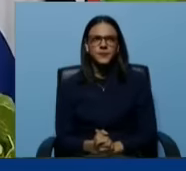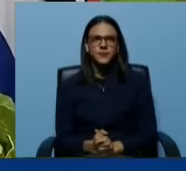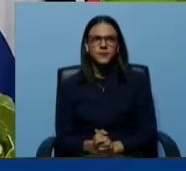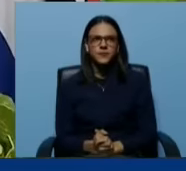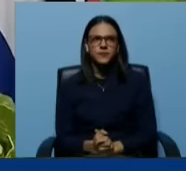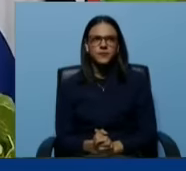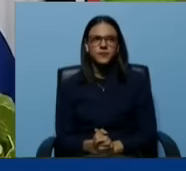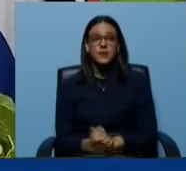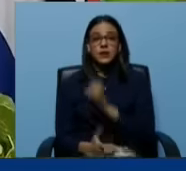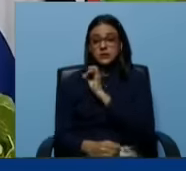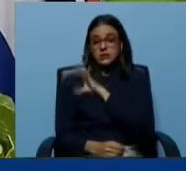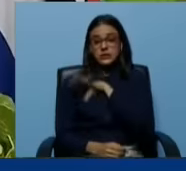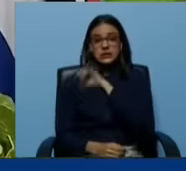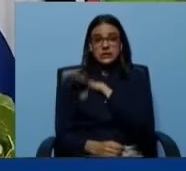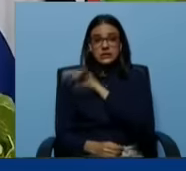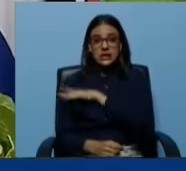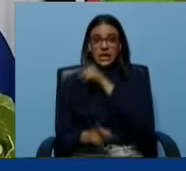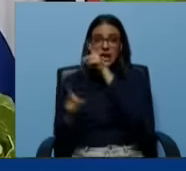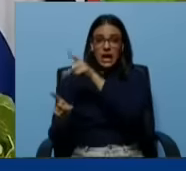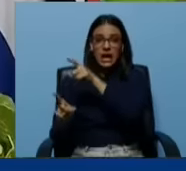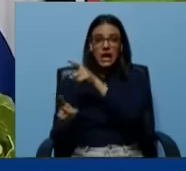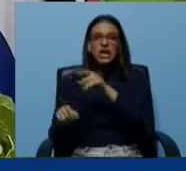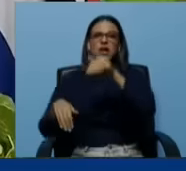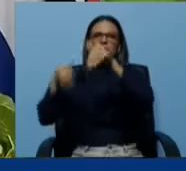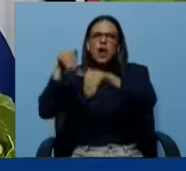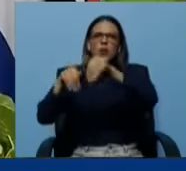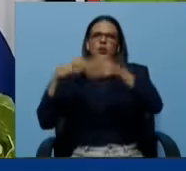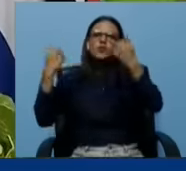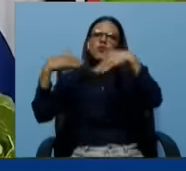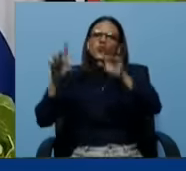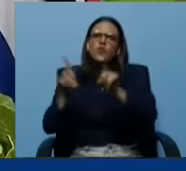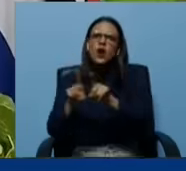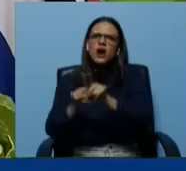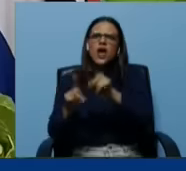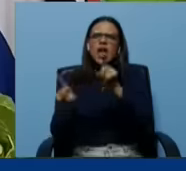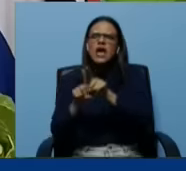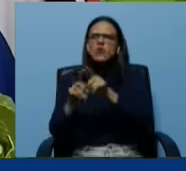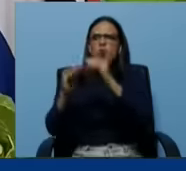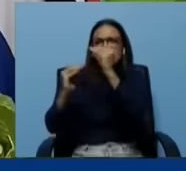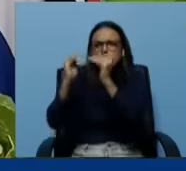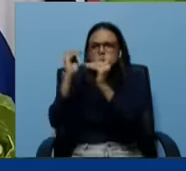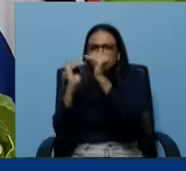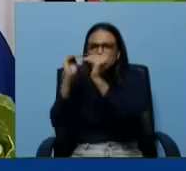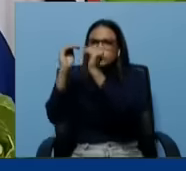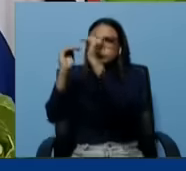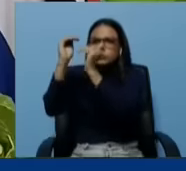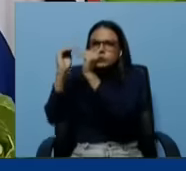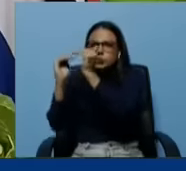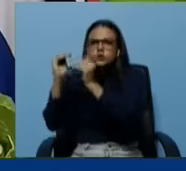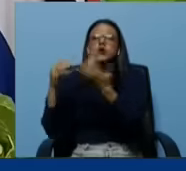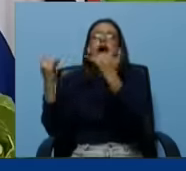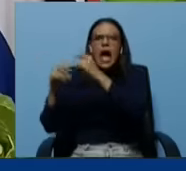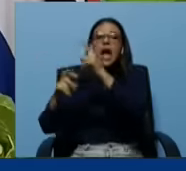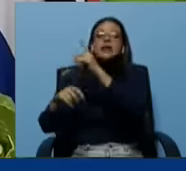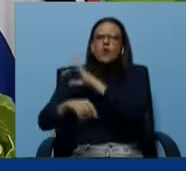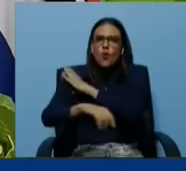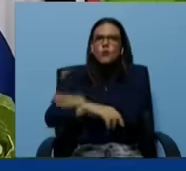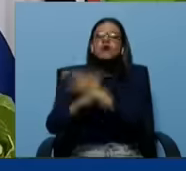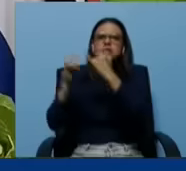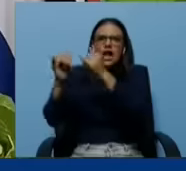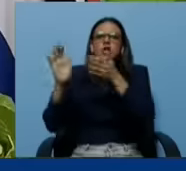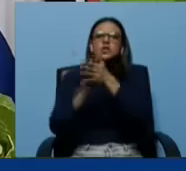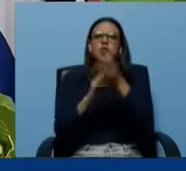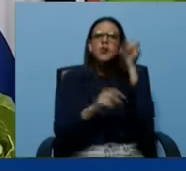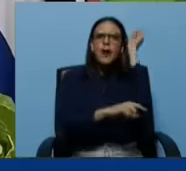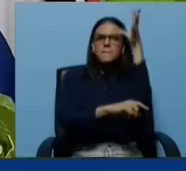En Chile las votaciones eran poco más apretadas y la derecha tenía mucha fuerza en el